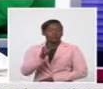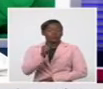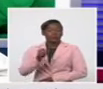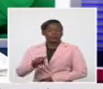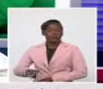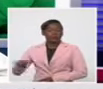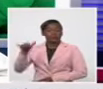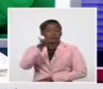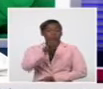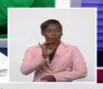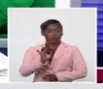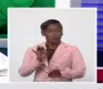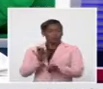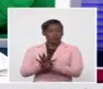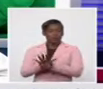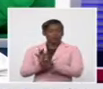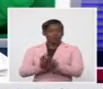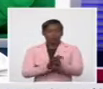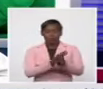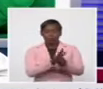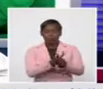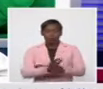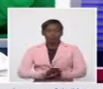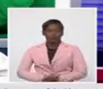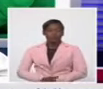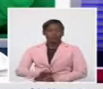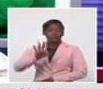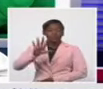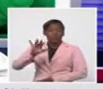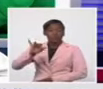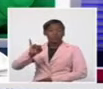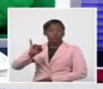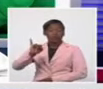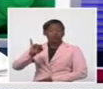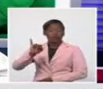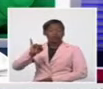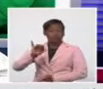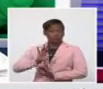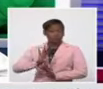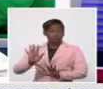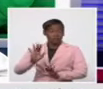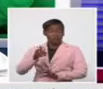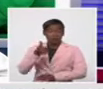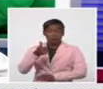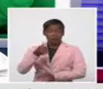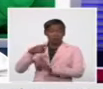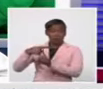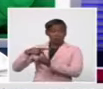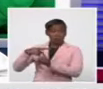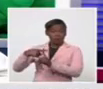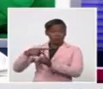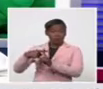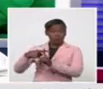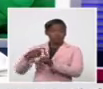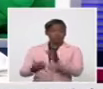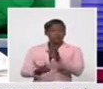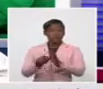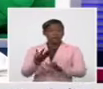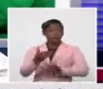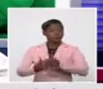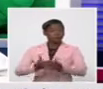la pandemia, 56 que regresaron después de estar confirmadas en nuestro